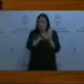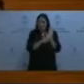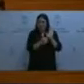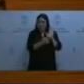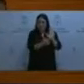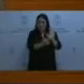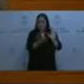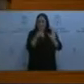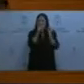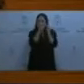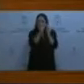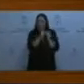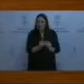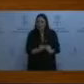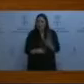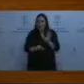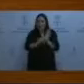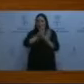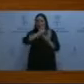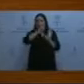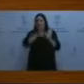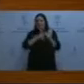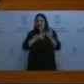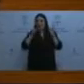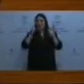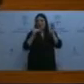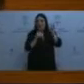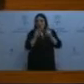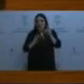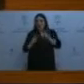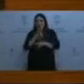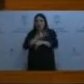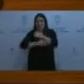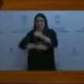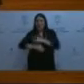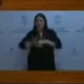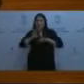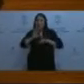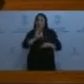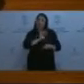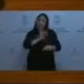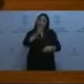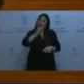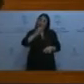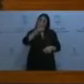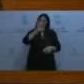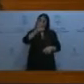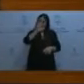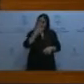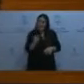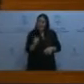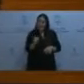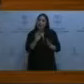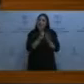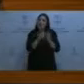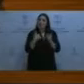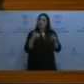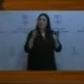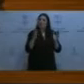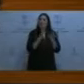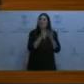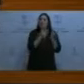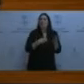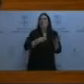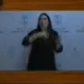Ley Integral de Atención a las Personas con Discapacidad. Sin embargo, señora Varela, sí le quiero recordar y recomendar un libro, el Libro Blanco